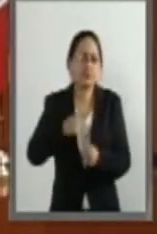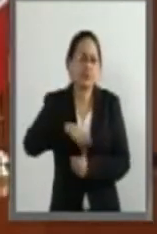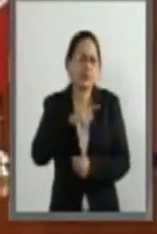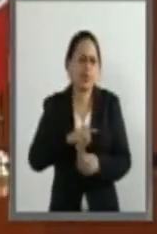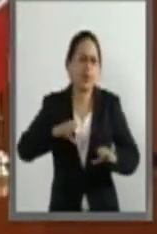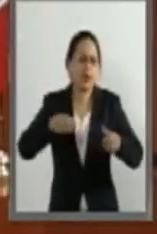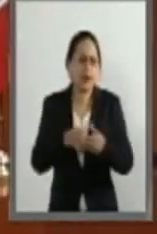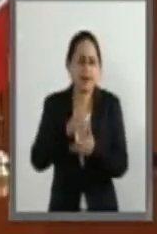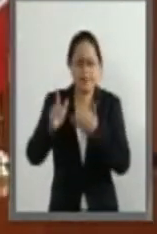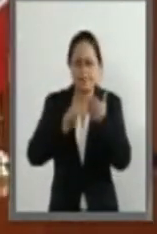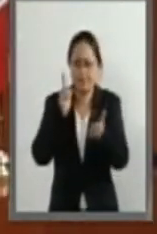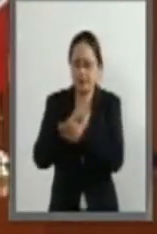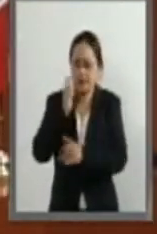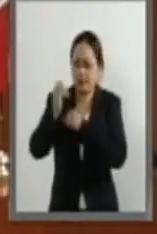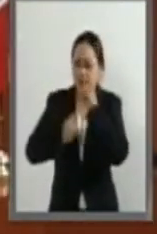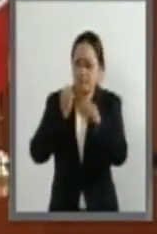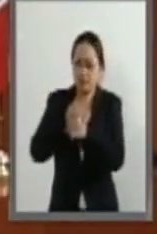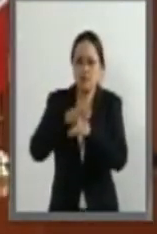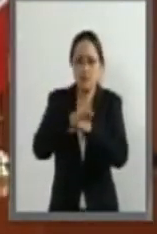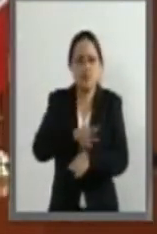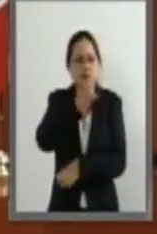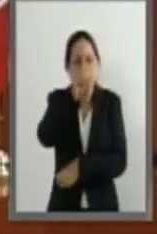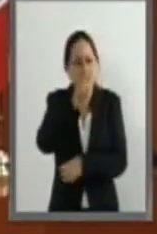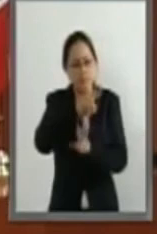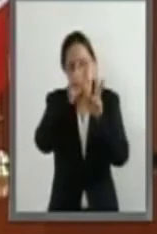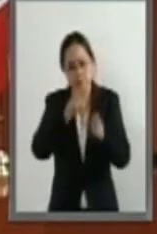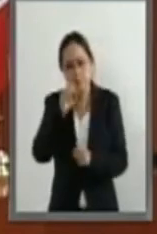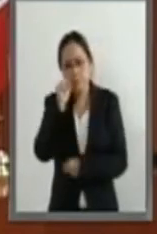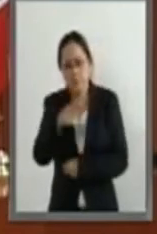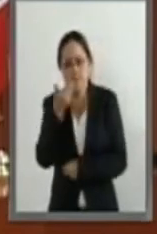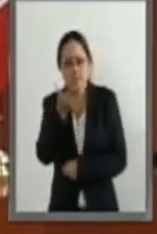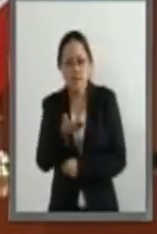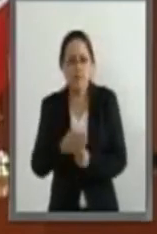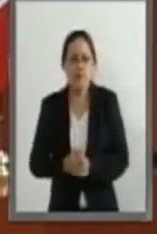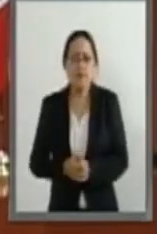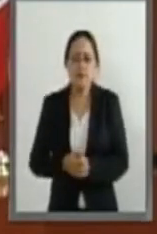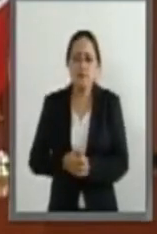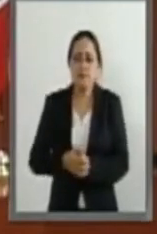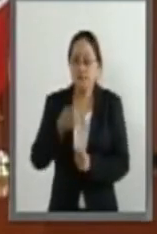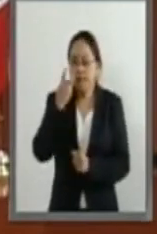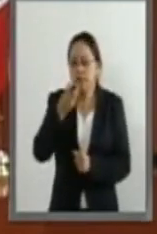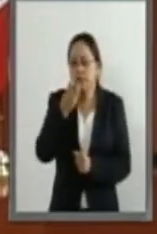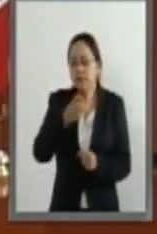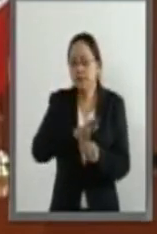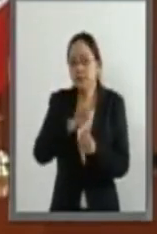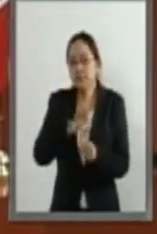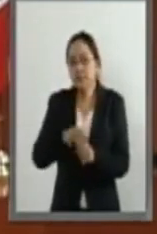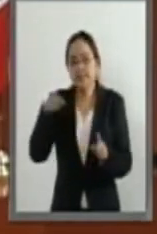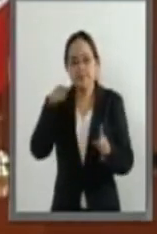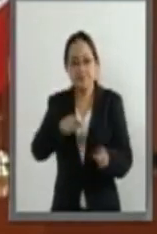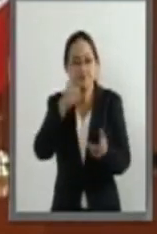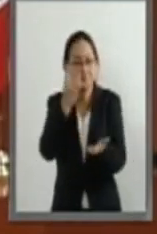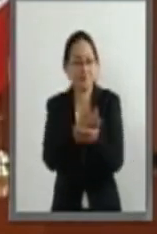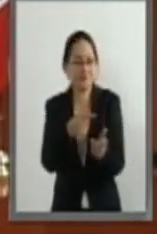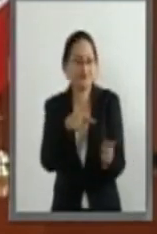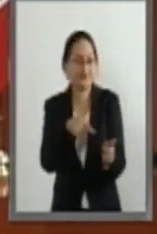instrumentos internacionales demandan en la misma materia. Este dispositivo no sería exclusivo del